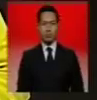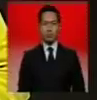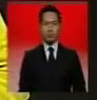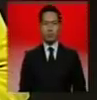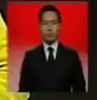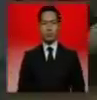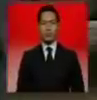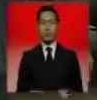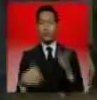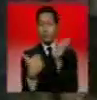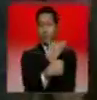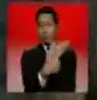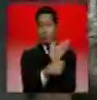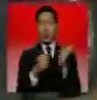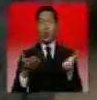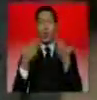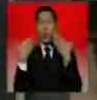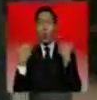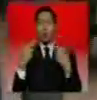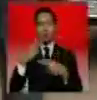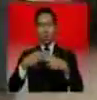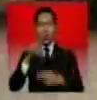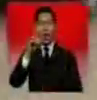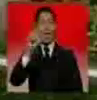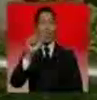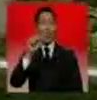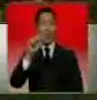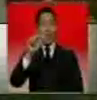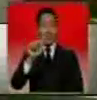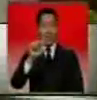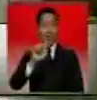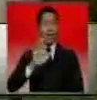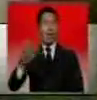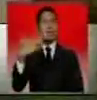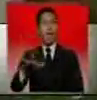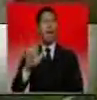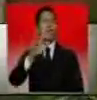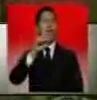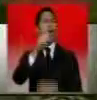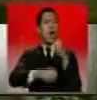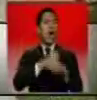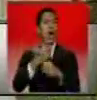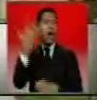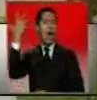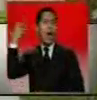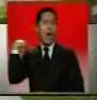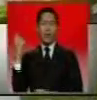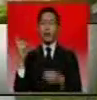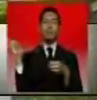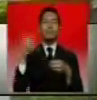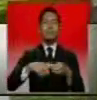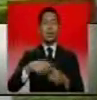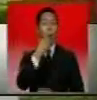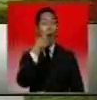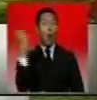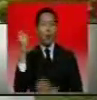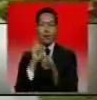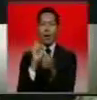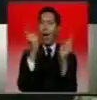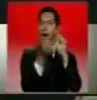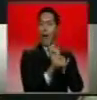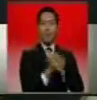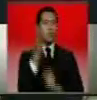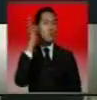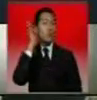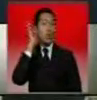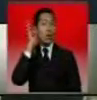Y en el registro civil de Guayaquil, Dana Domínguez Mendoza, quien hace 31 años fue inscrito como hombre, cambió su género de masculino